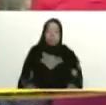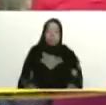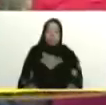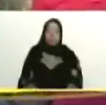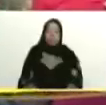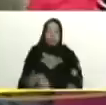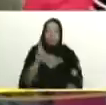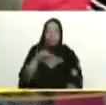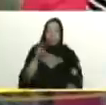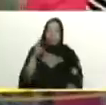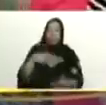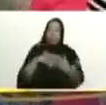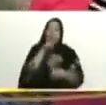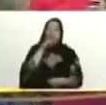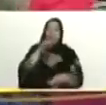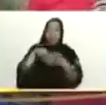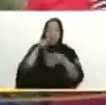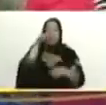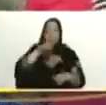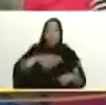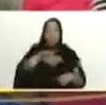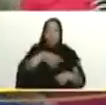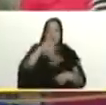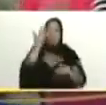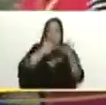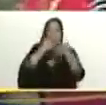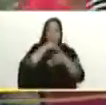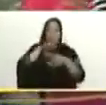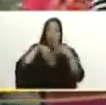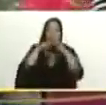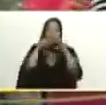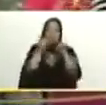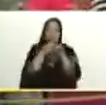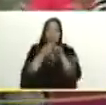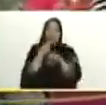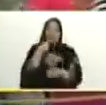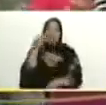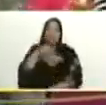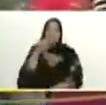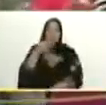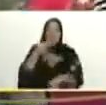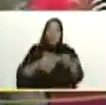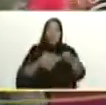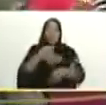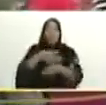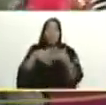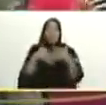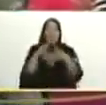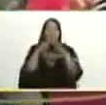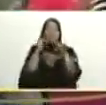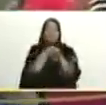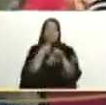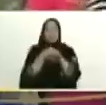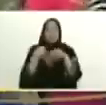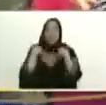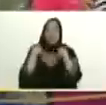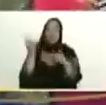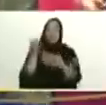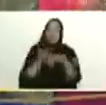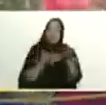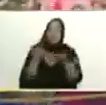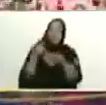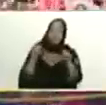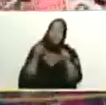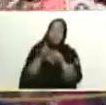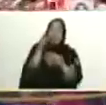Se lo juro al pueblo de Venezuela, aquí va a haber toda la verdad, toda la justicia y todo el castigo a los que han